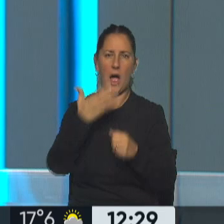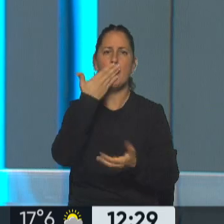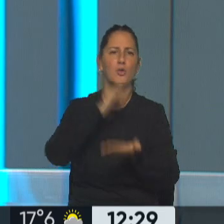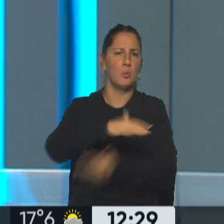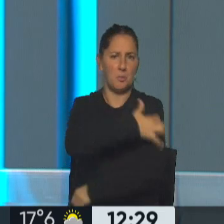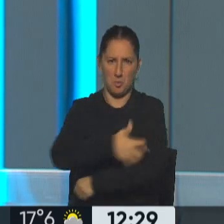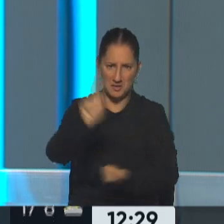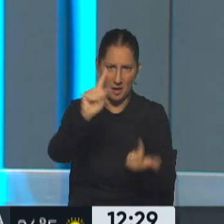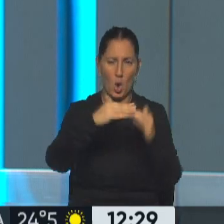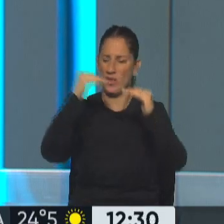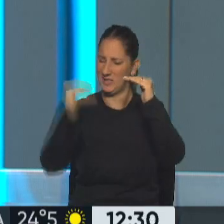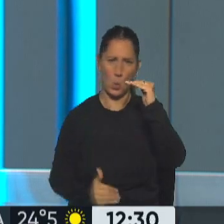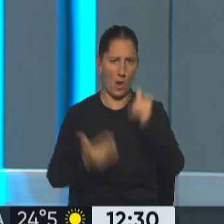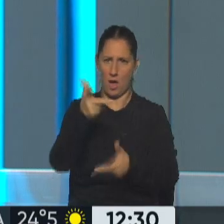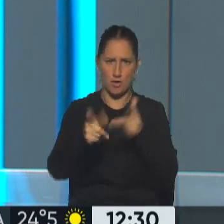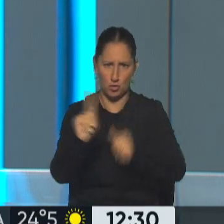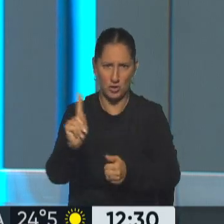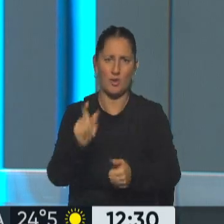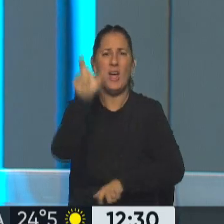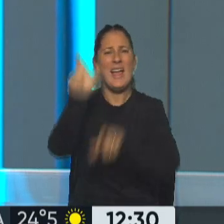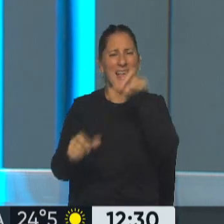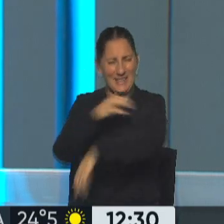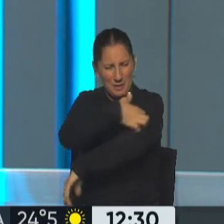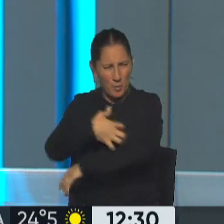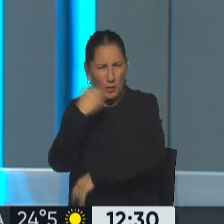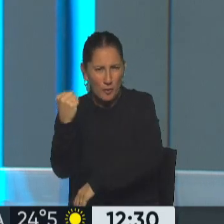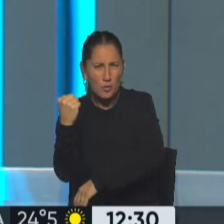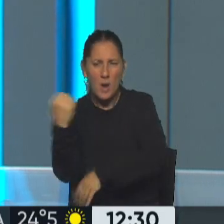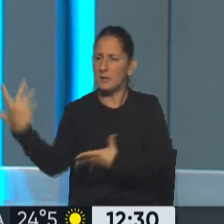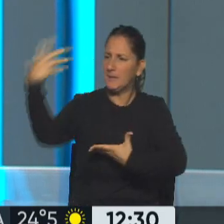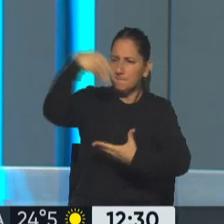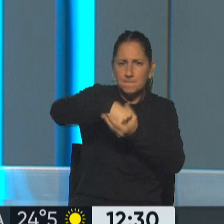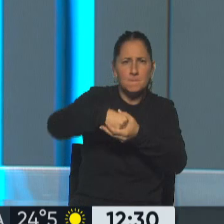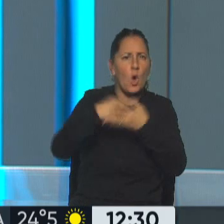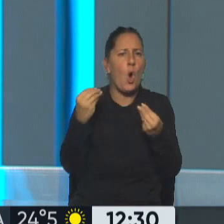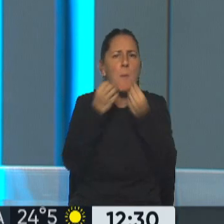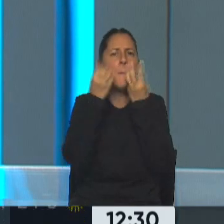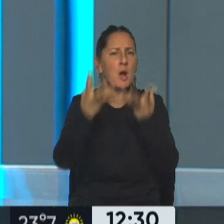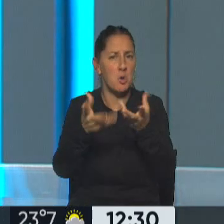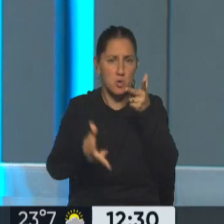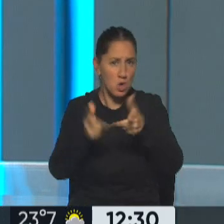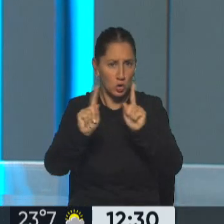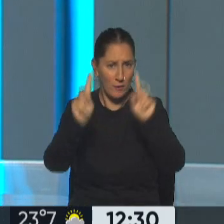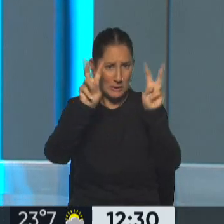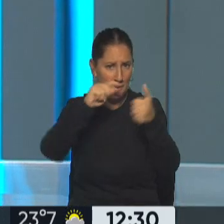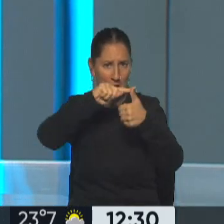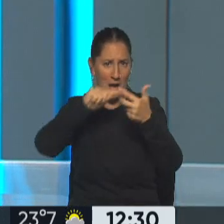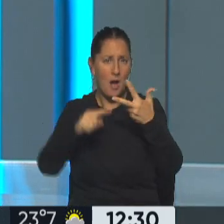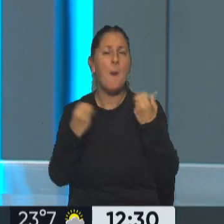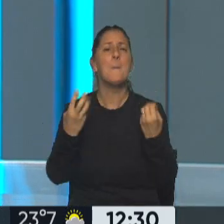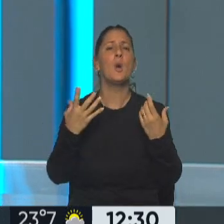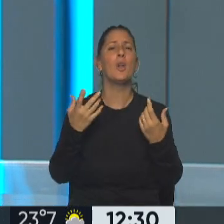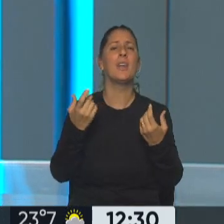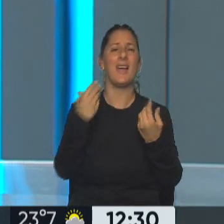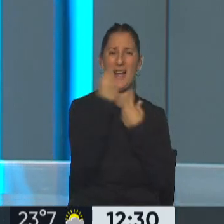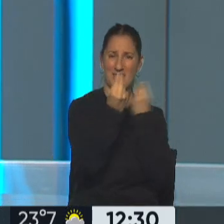habló de Cómo sacar de la marginalidad millones de argentinos que están atravesando una situación muy difícil porque porque en realidad los dirigentes de